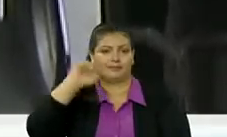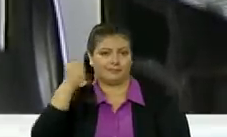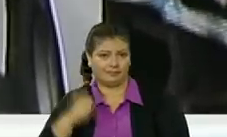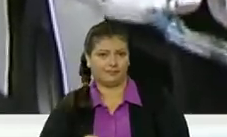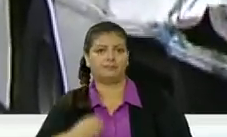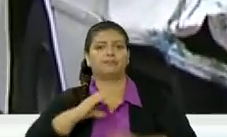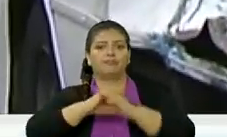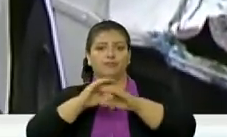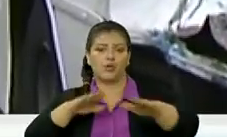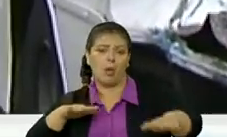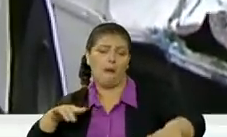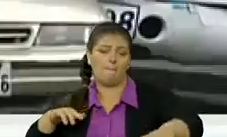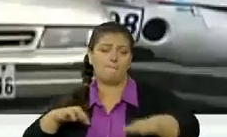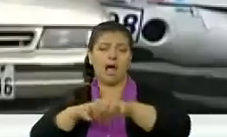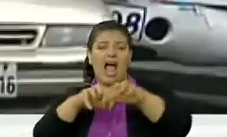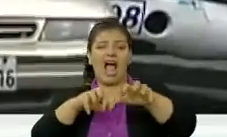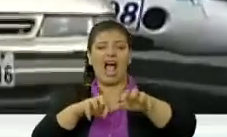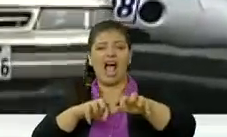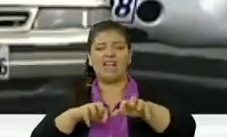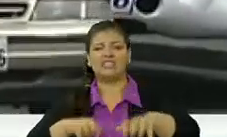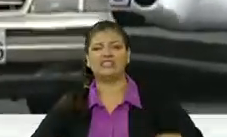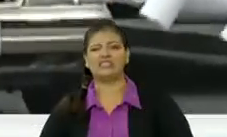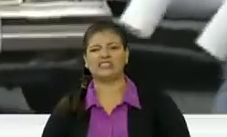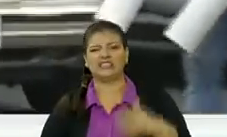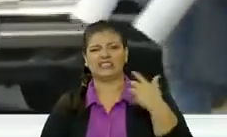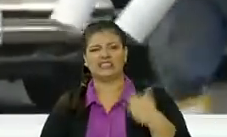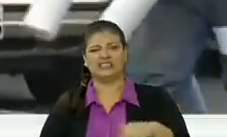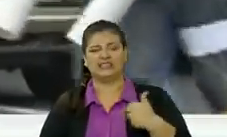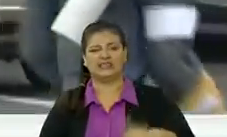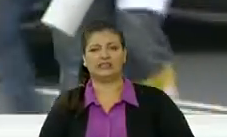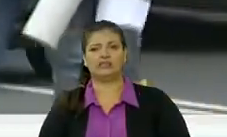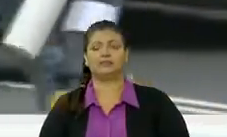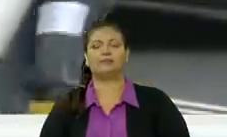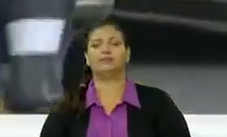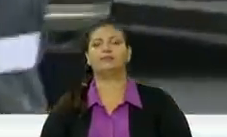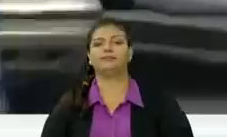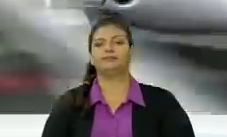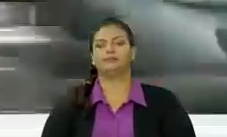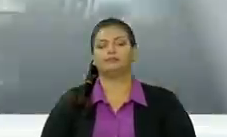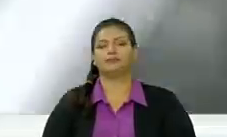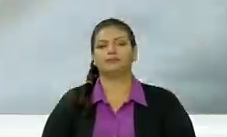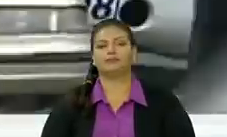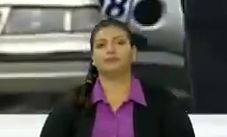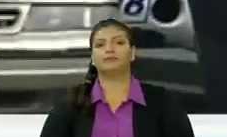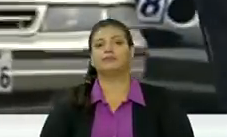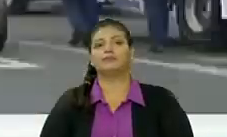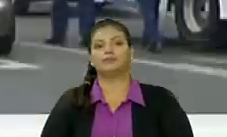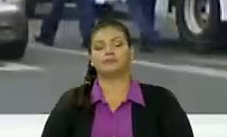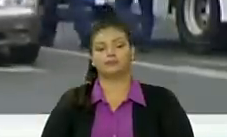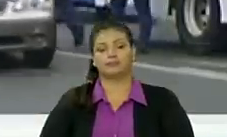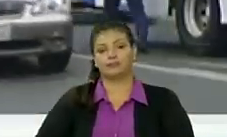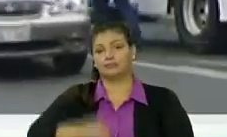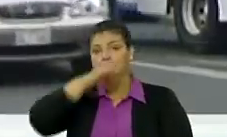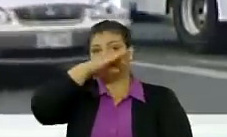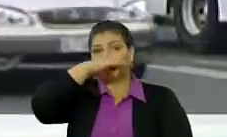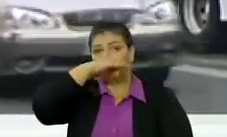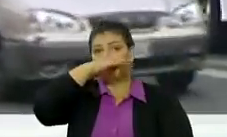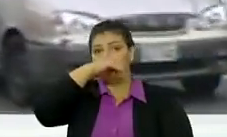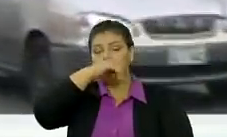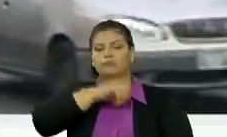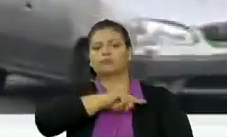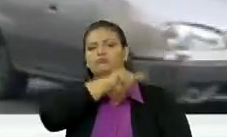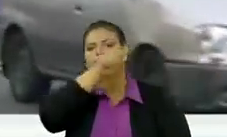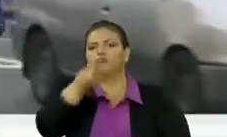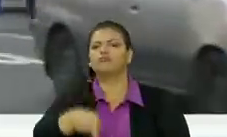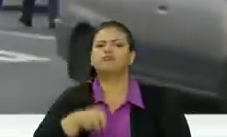y Esmeraldas, zona transitada del centro de Guayaquil. Luego del accidente, elementos de la ATM llegaron al punto para verificar